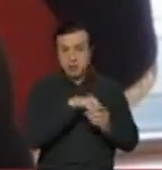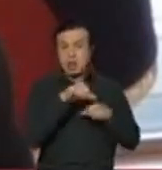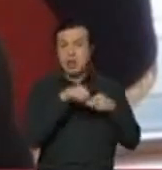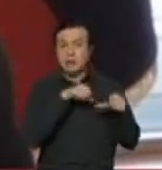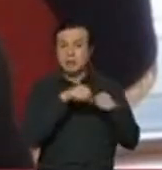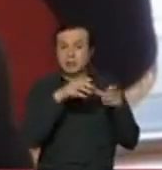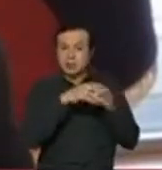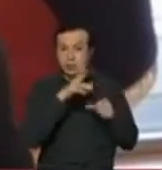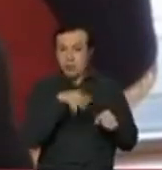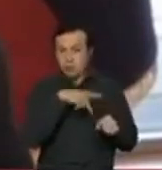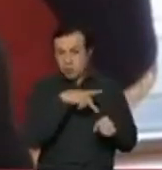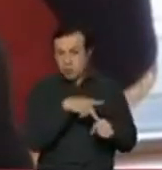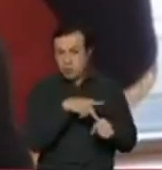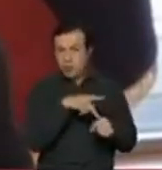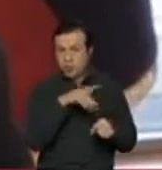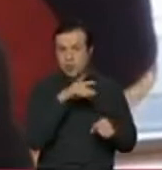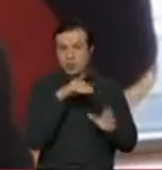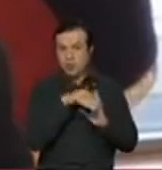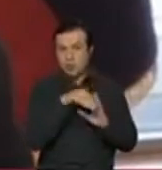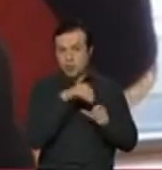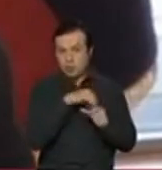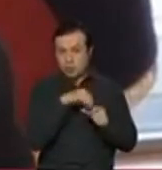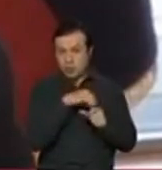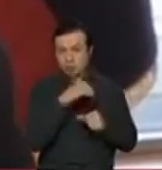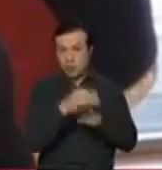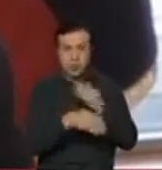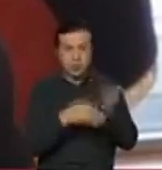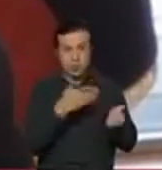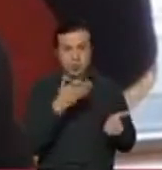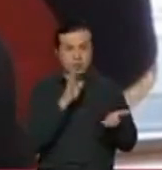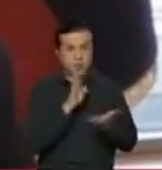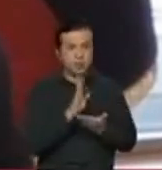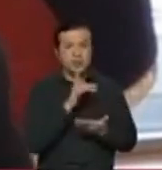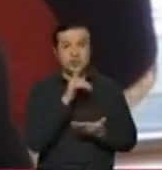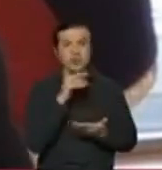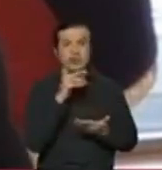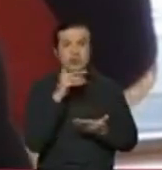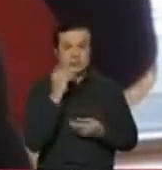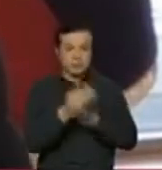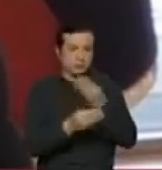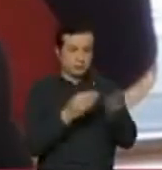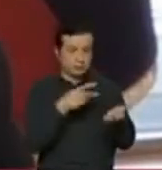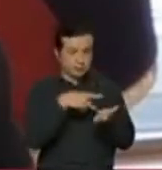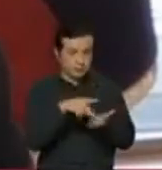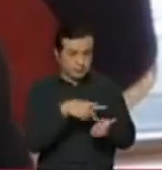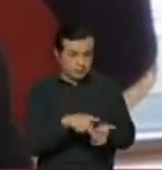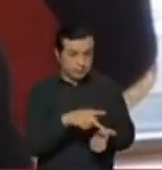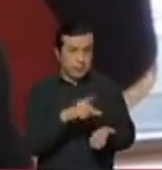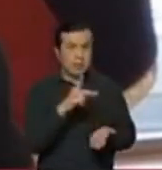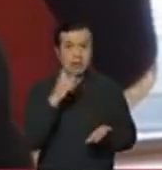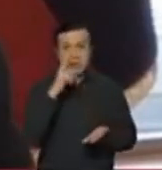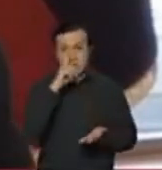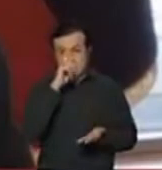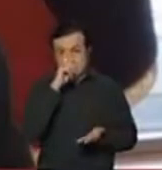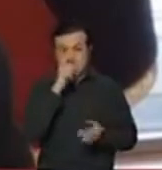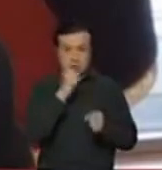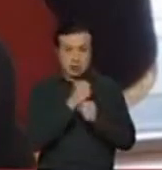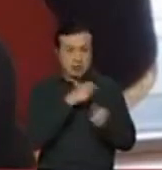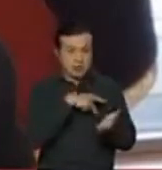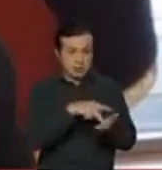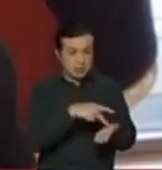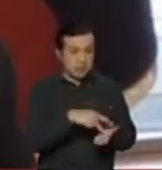administrador profesional de los fondos que recibe el IES por parte de las aportaciones. Pero a mí